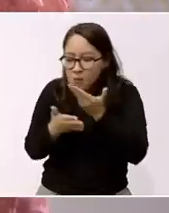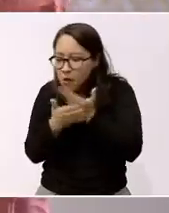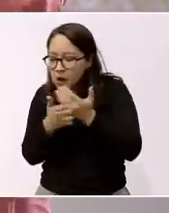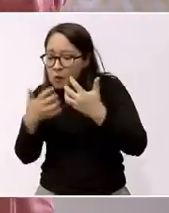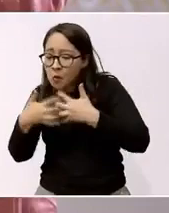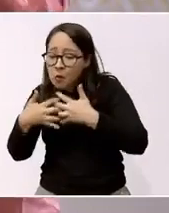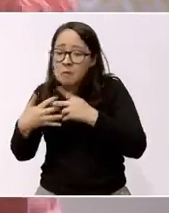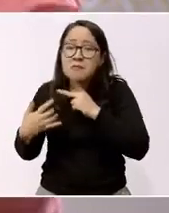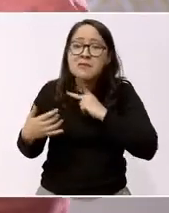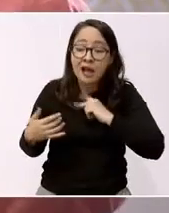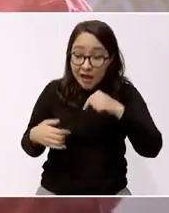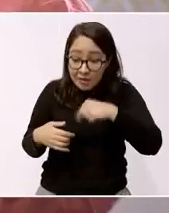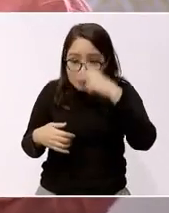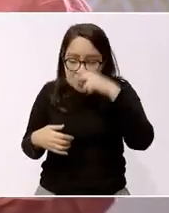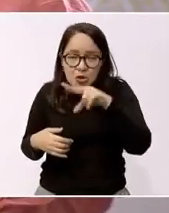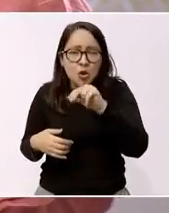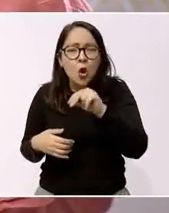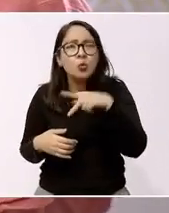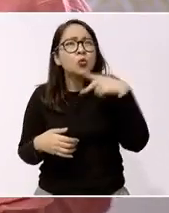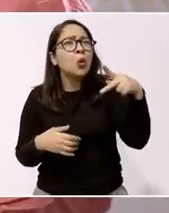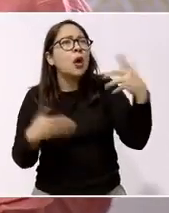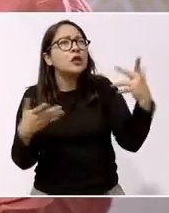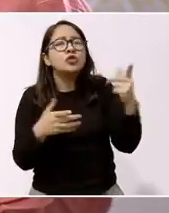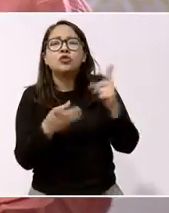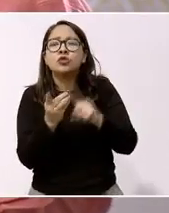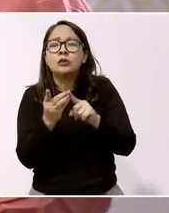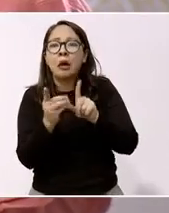la hicieron en Texas,